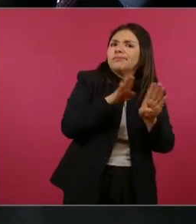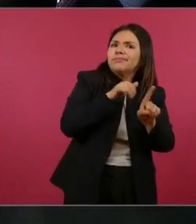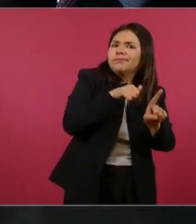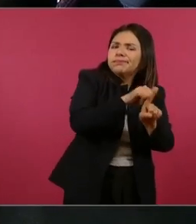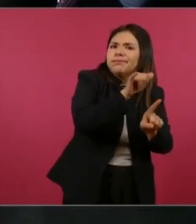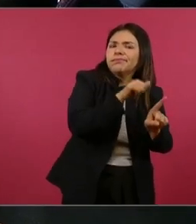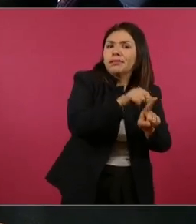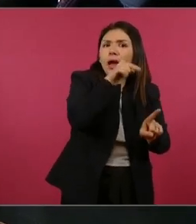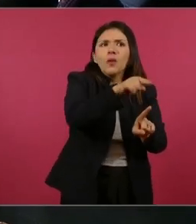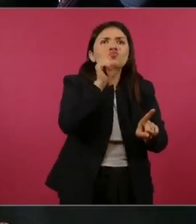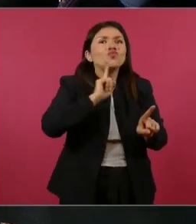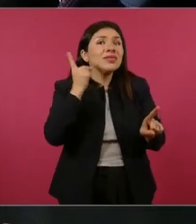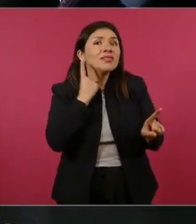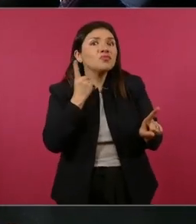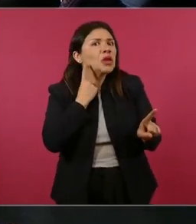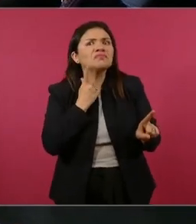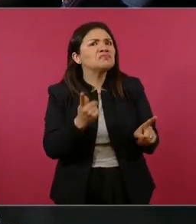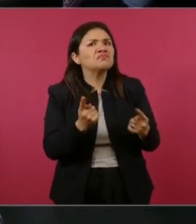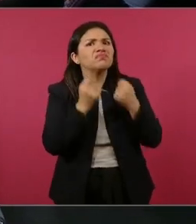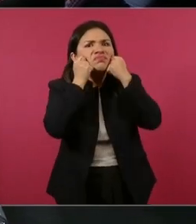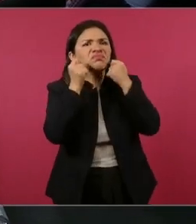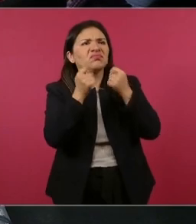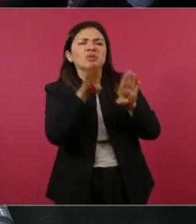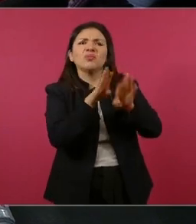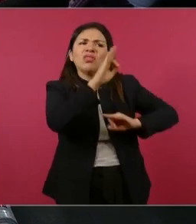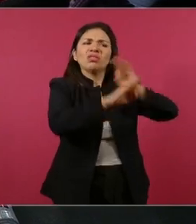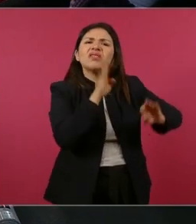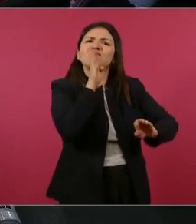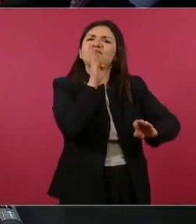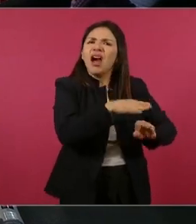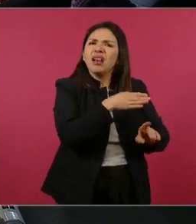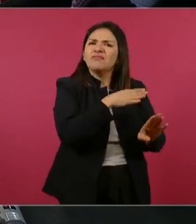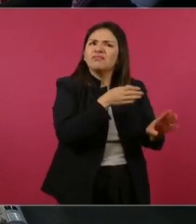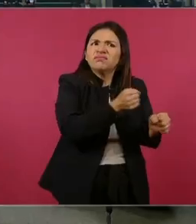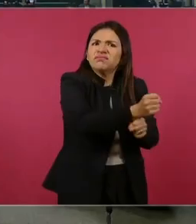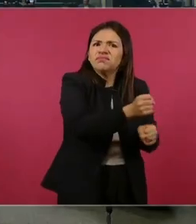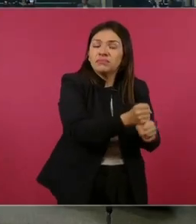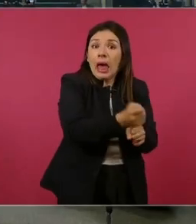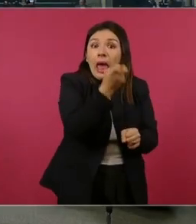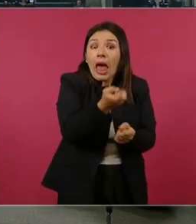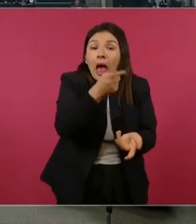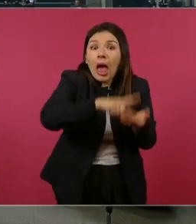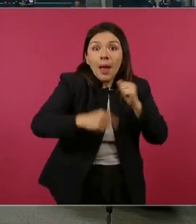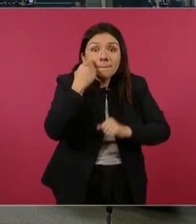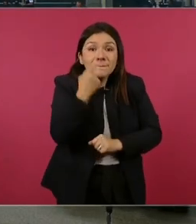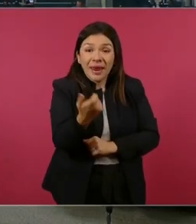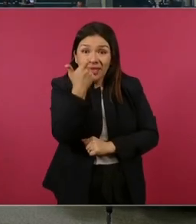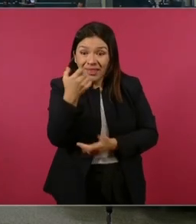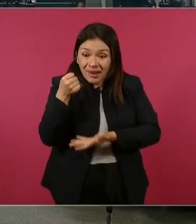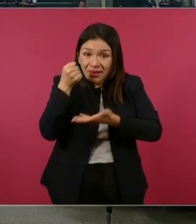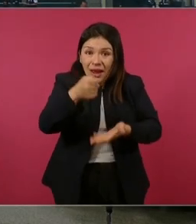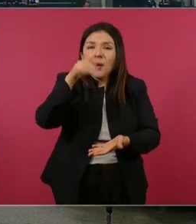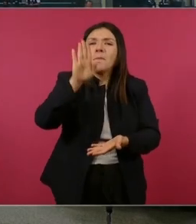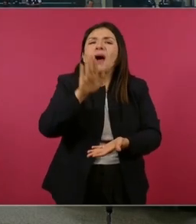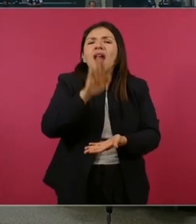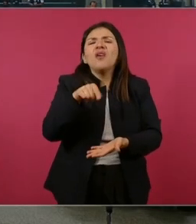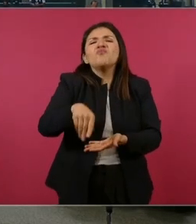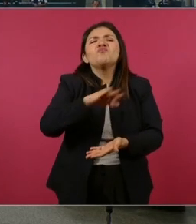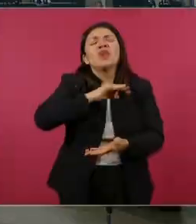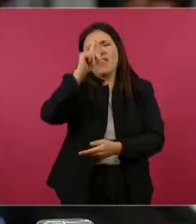ser diputada los detuvo en el trato indigno que le dieron. Este caso destapa la cloaca de cómo dicho recurso es usado como caja